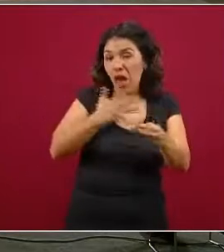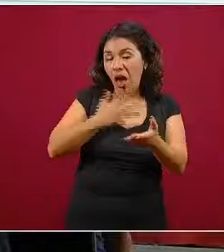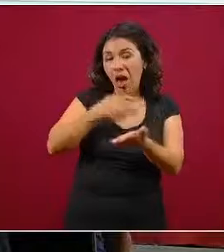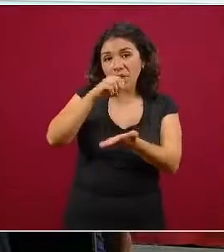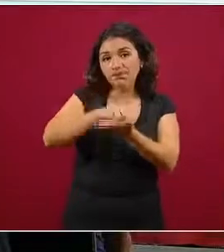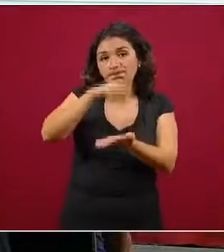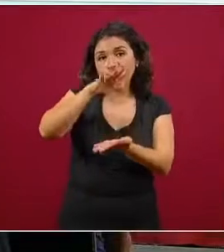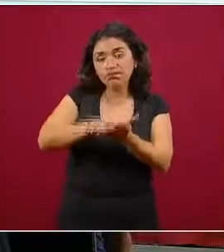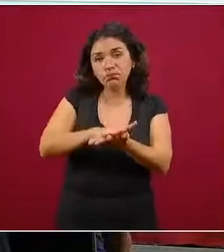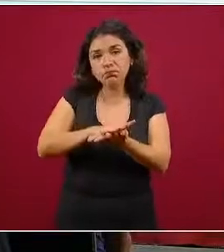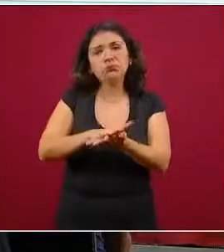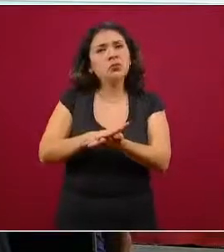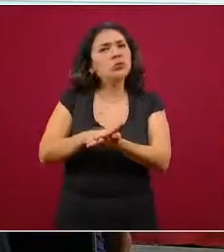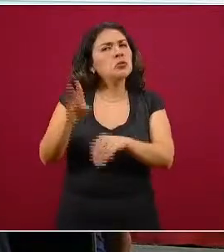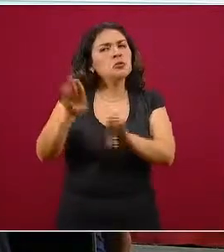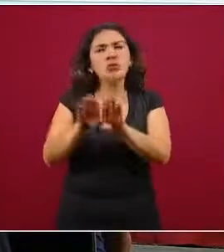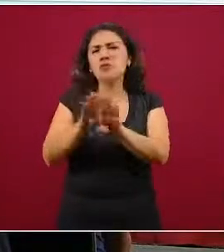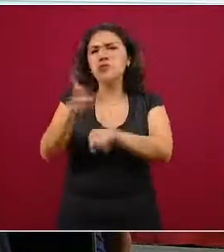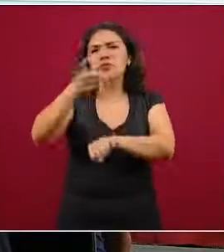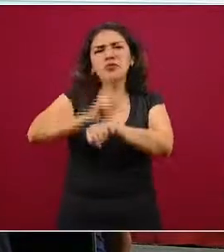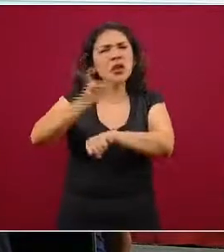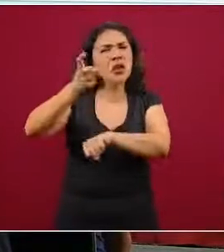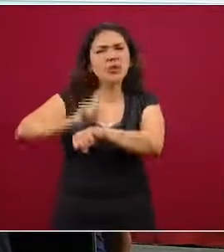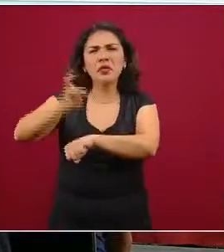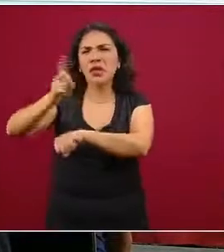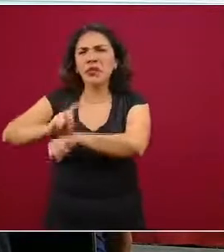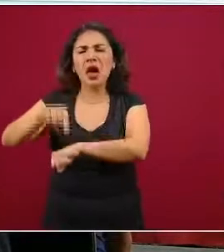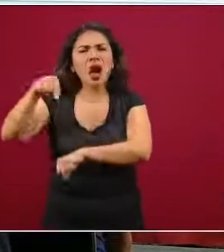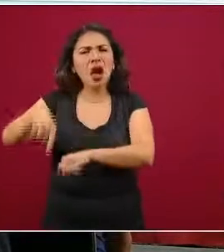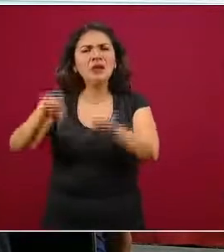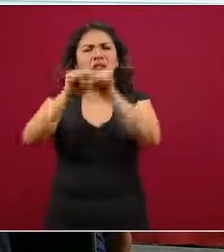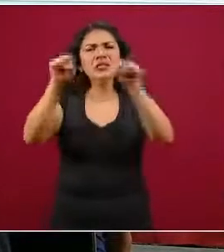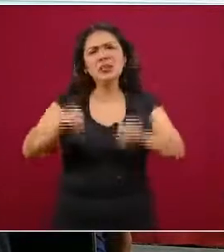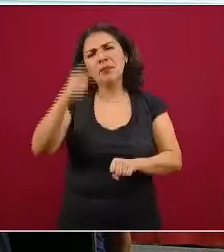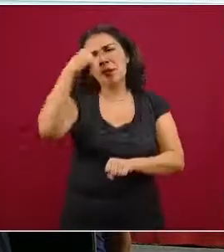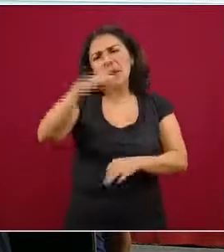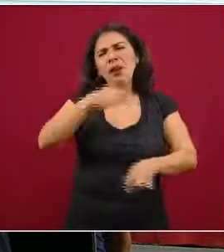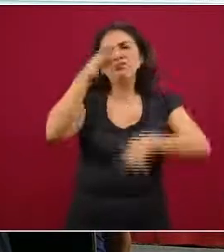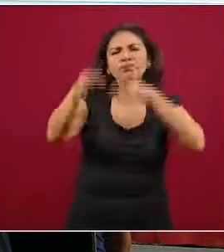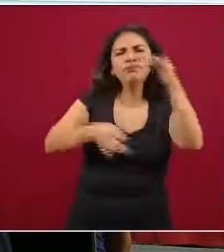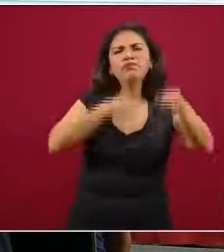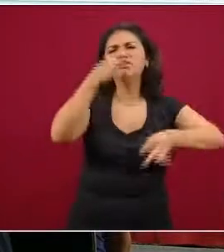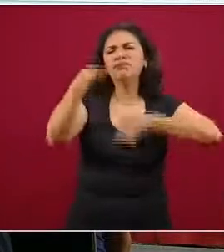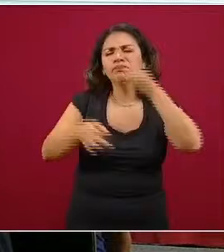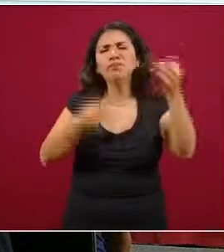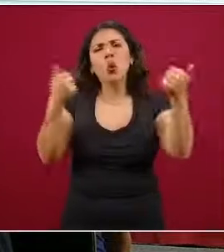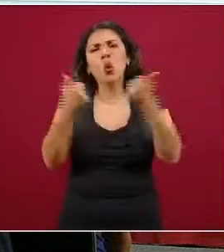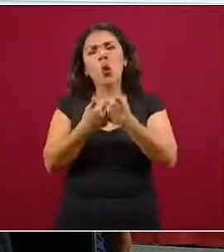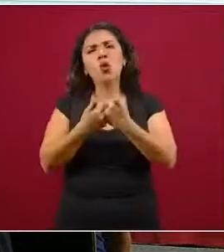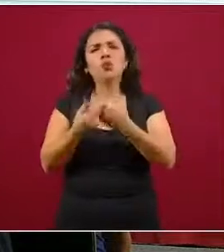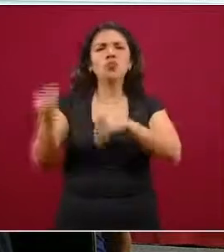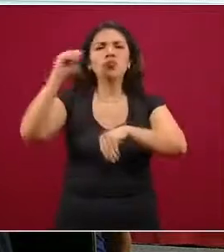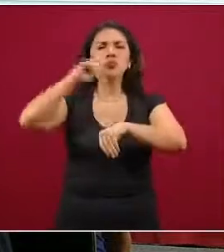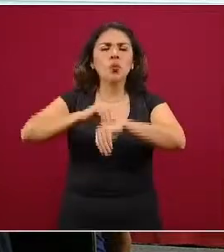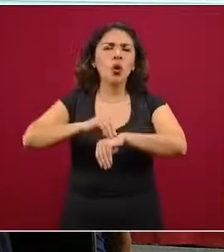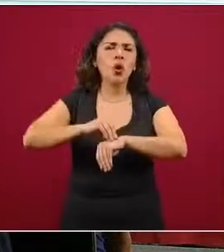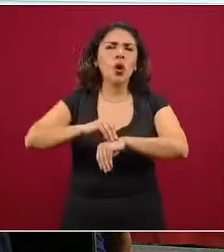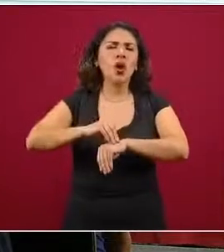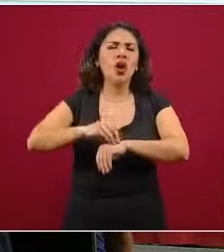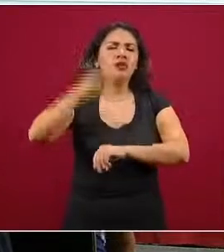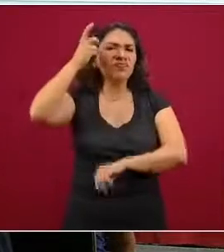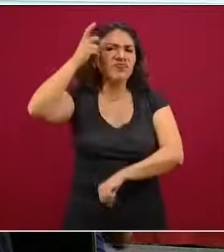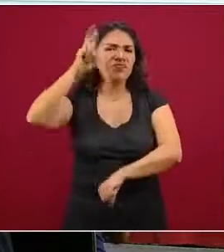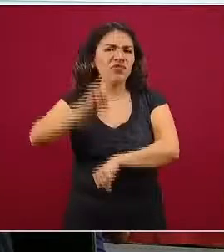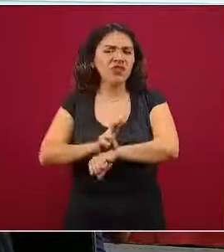registra todos los días en los sistemas de información que tiene implementado la